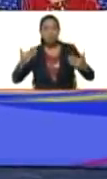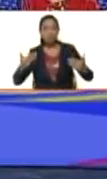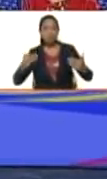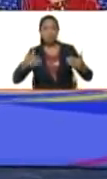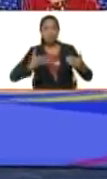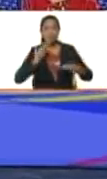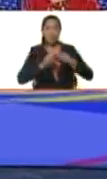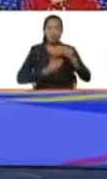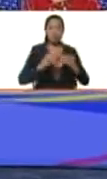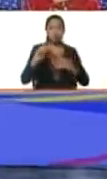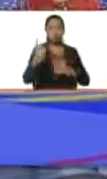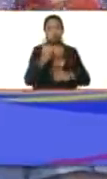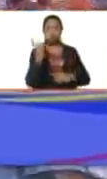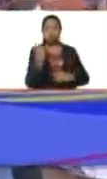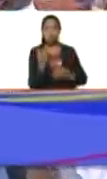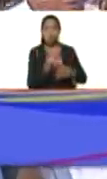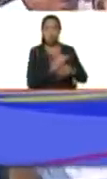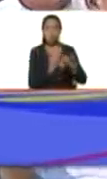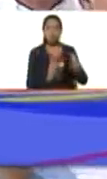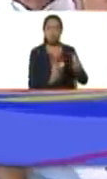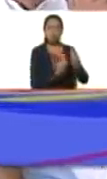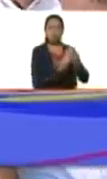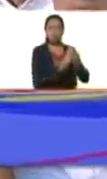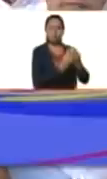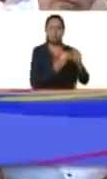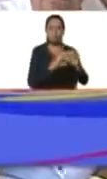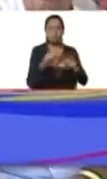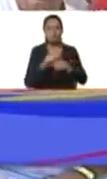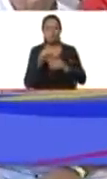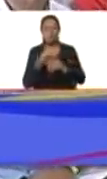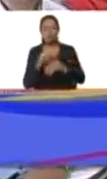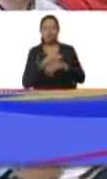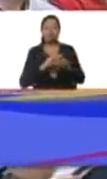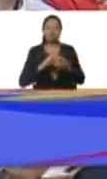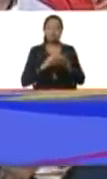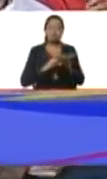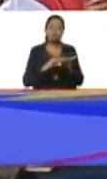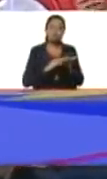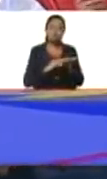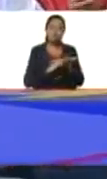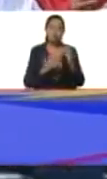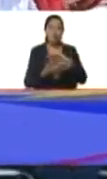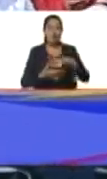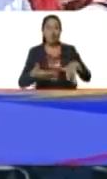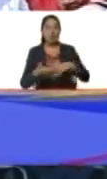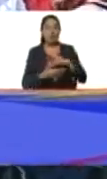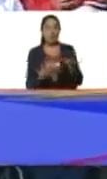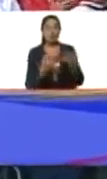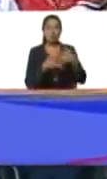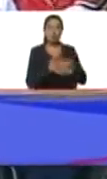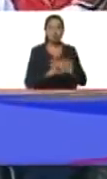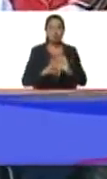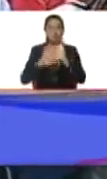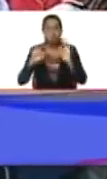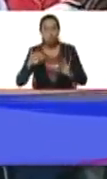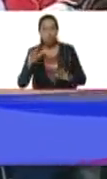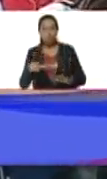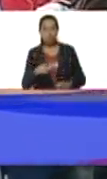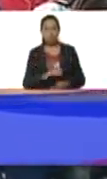hagamos un solo poder, un solo gobierno, para que busquemos soluciones a los problemas, para que integremos los recursos.